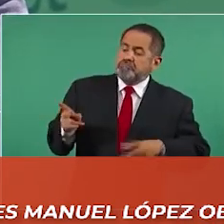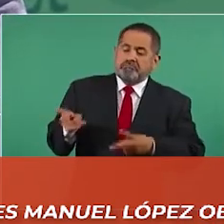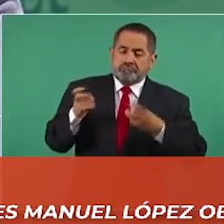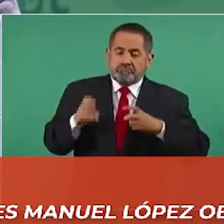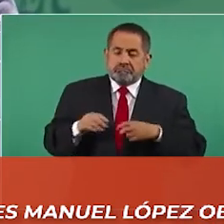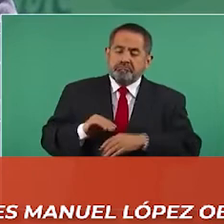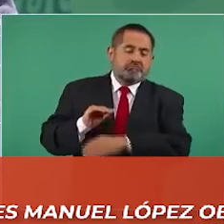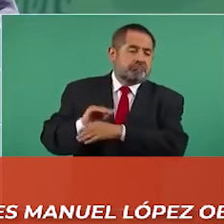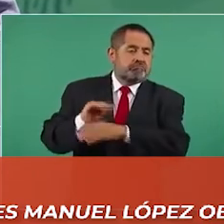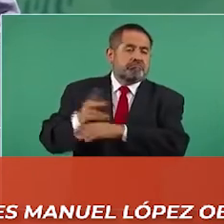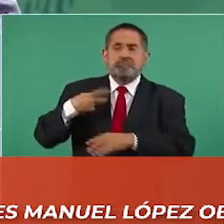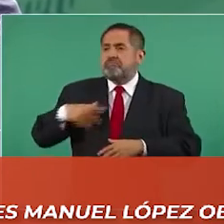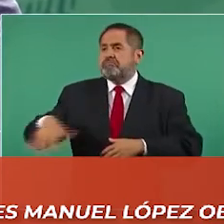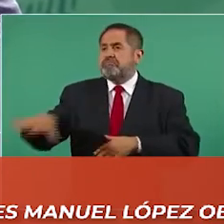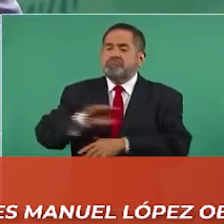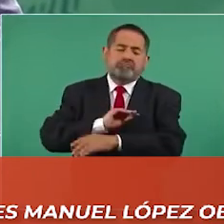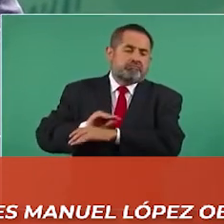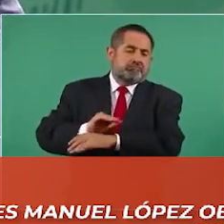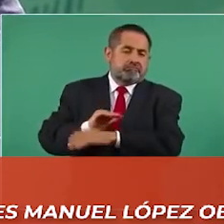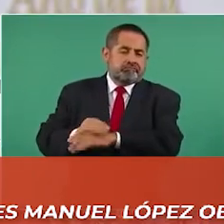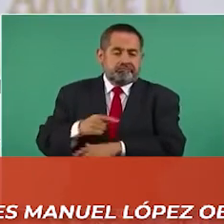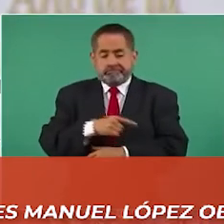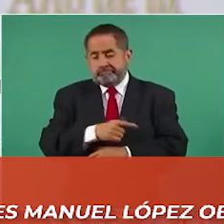y a ignorar al pueblo.